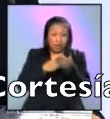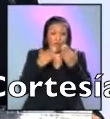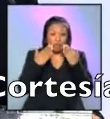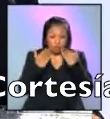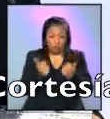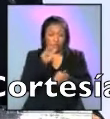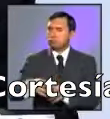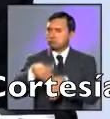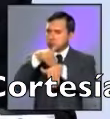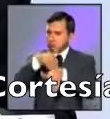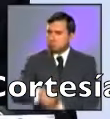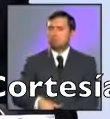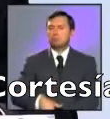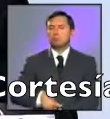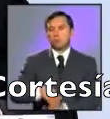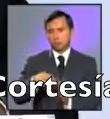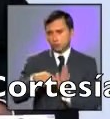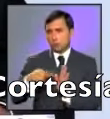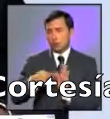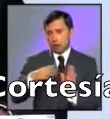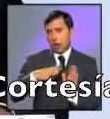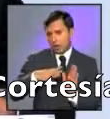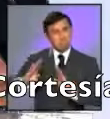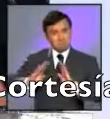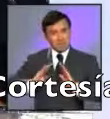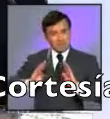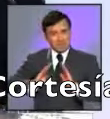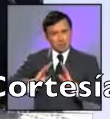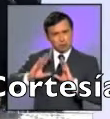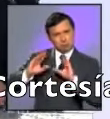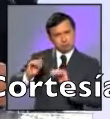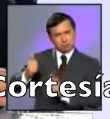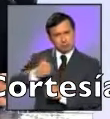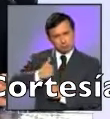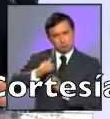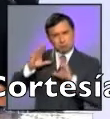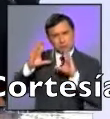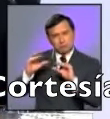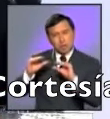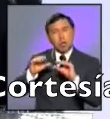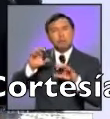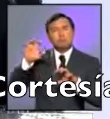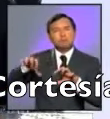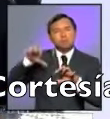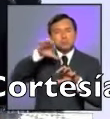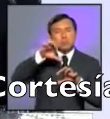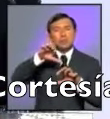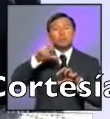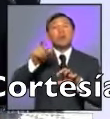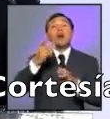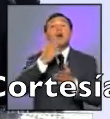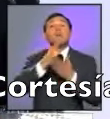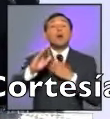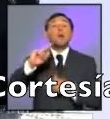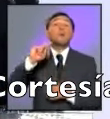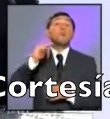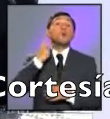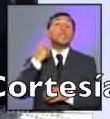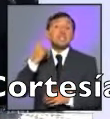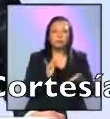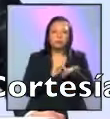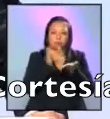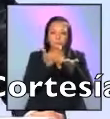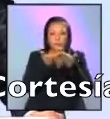también a nivel local Y ante la falta de tiempo a eliminar el fuero a toda la clase política sin